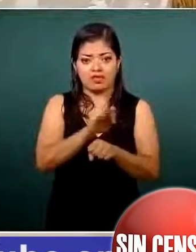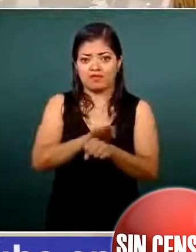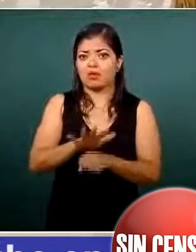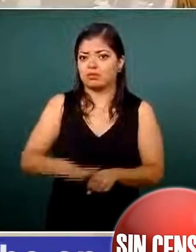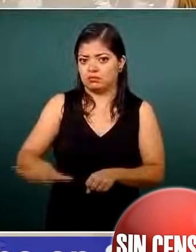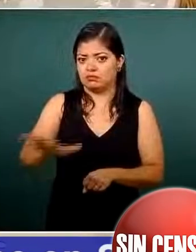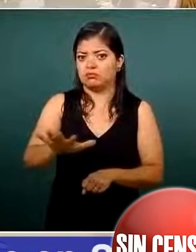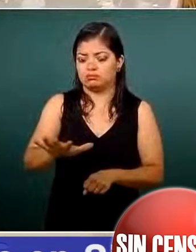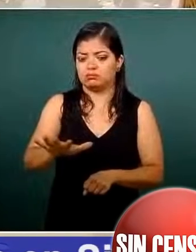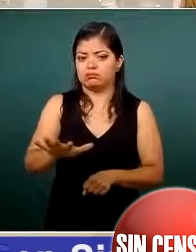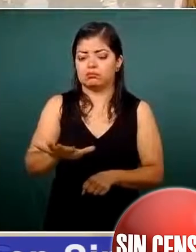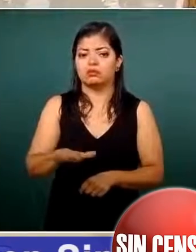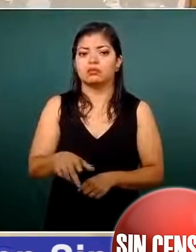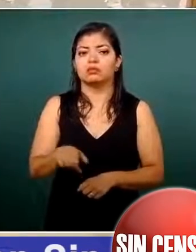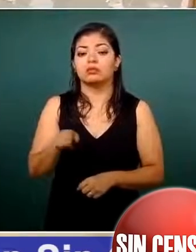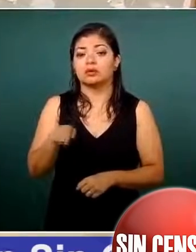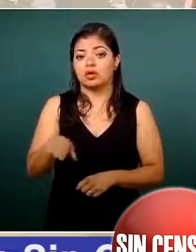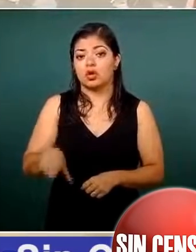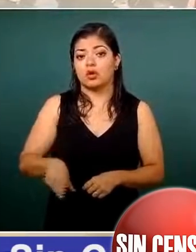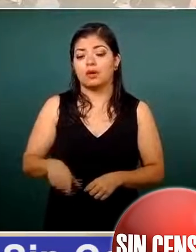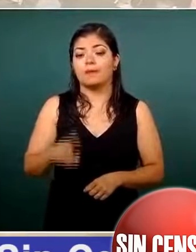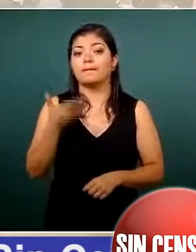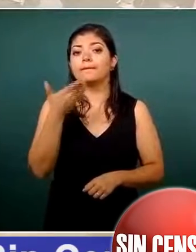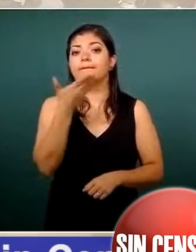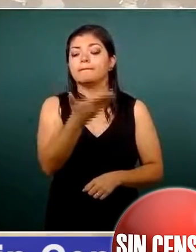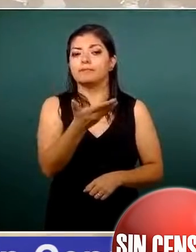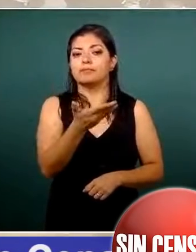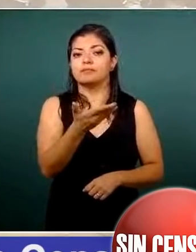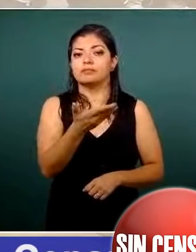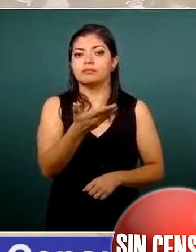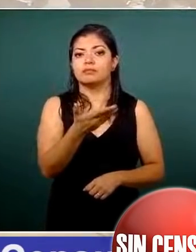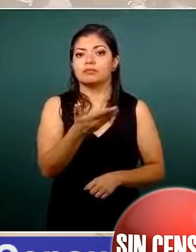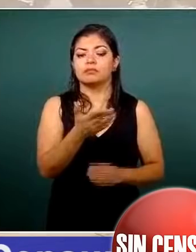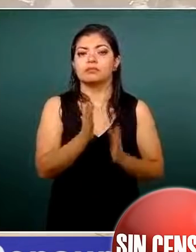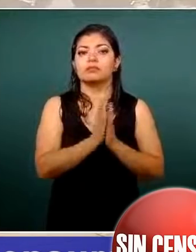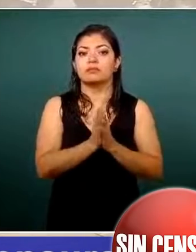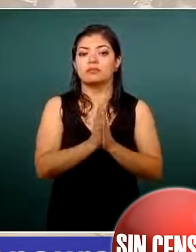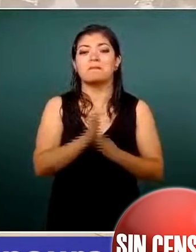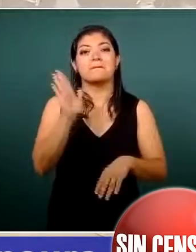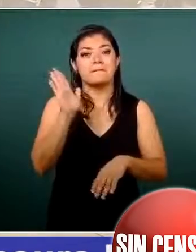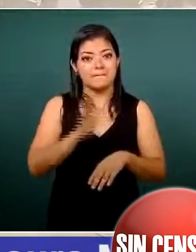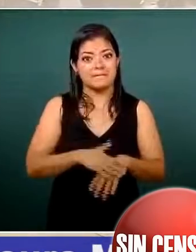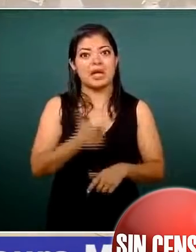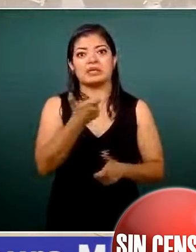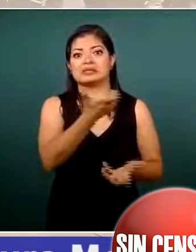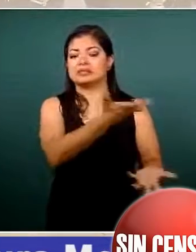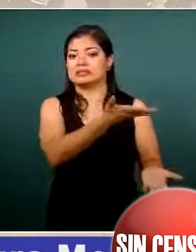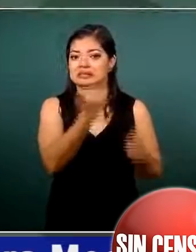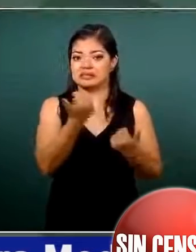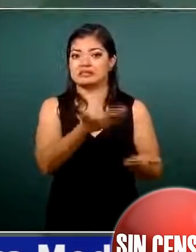están pidiendo que se transfieran más recursos federales a las entidades,